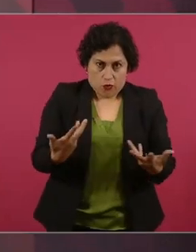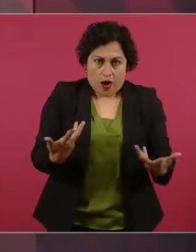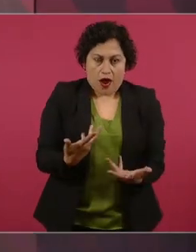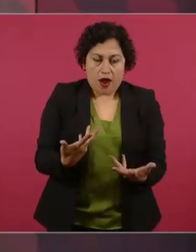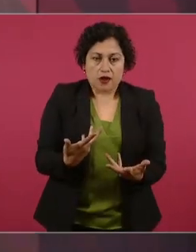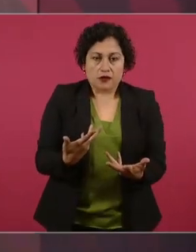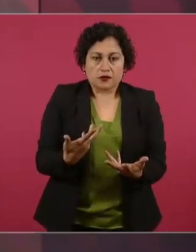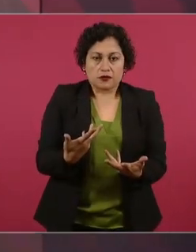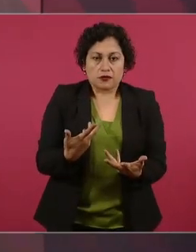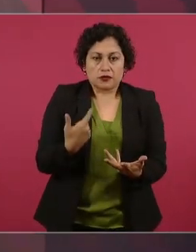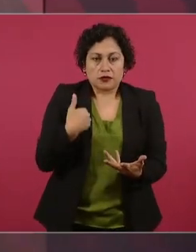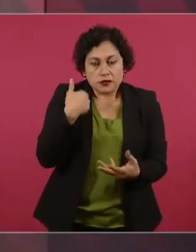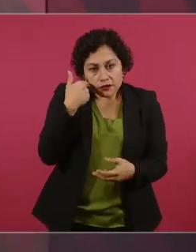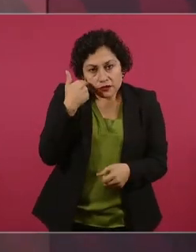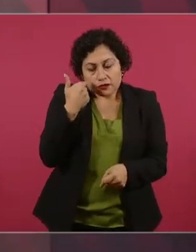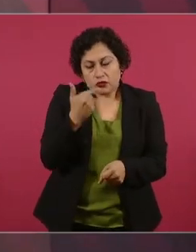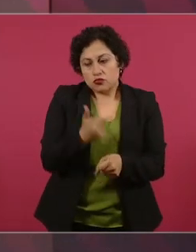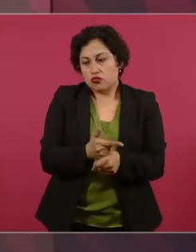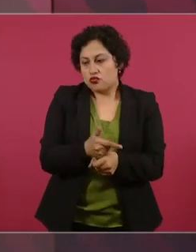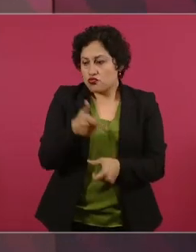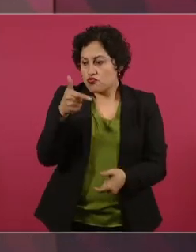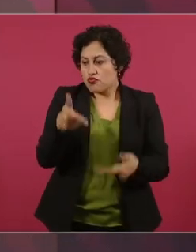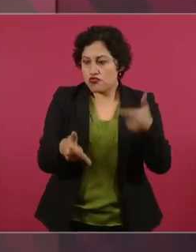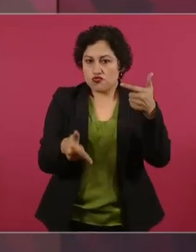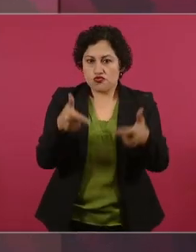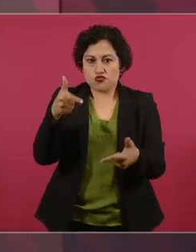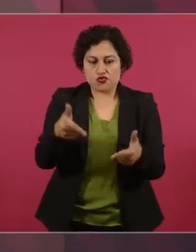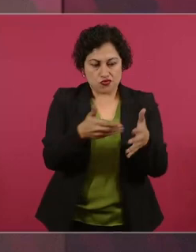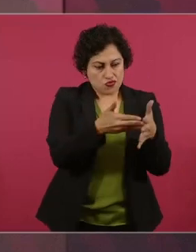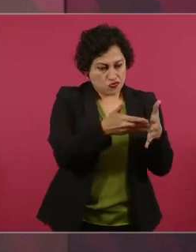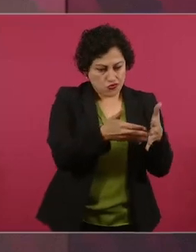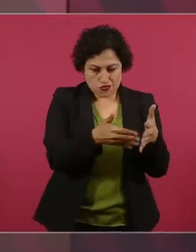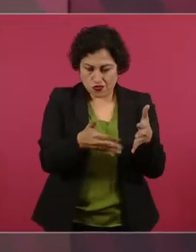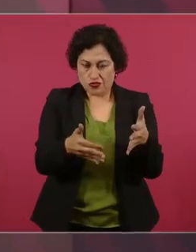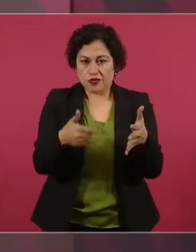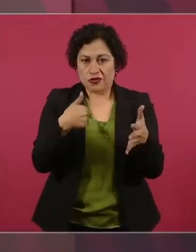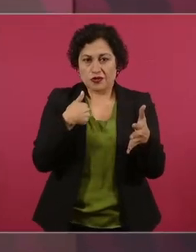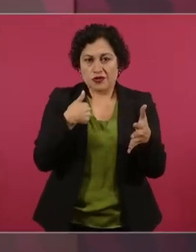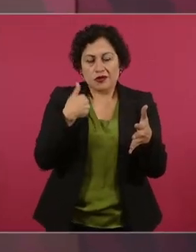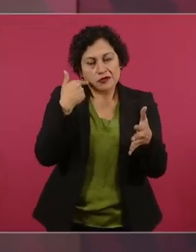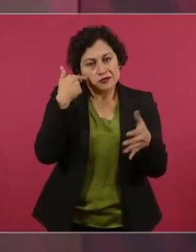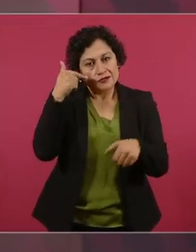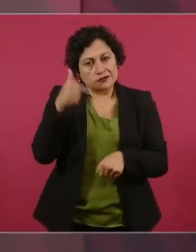cómo se dieron los hechos, me encuentro, por ejemplo,